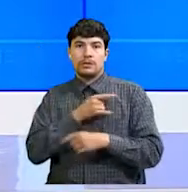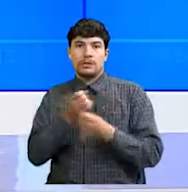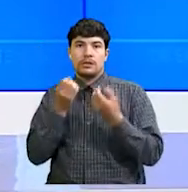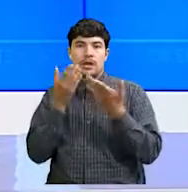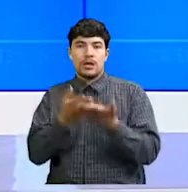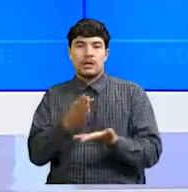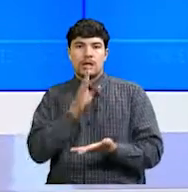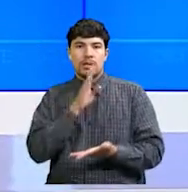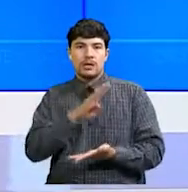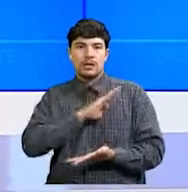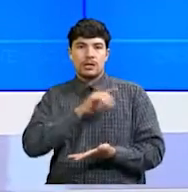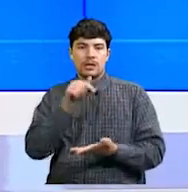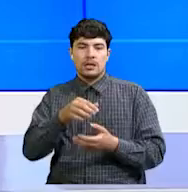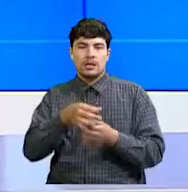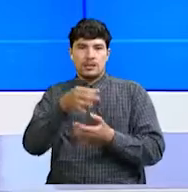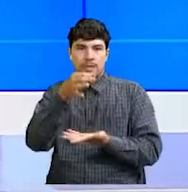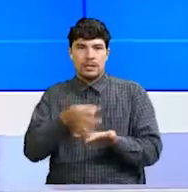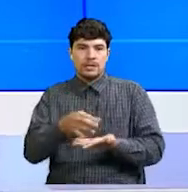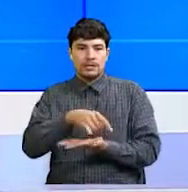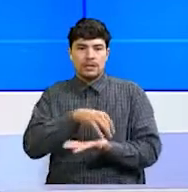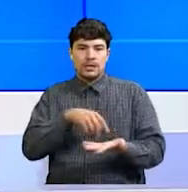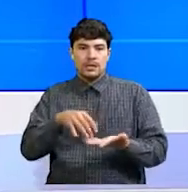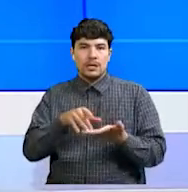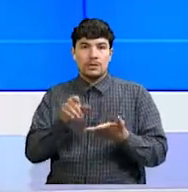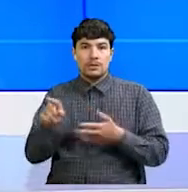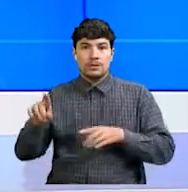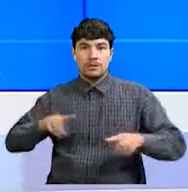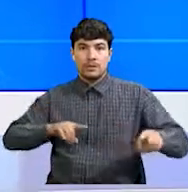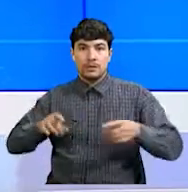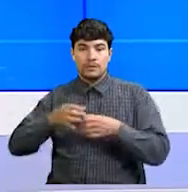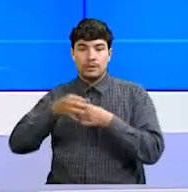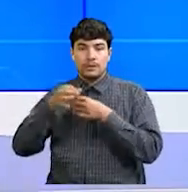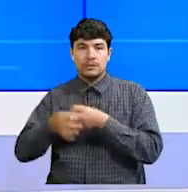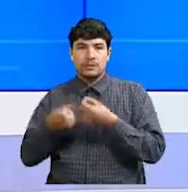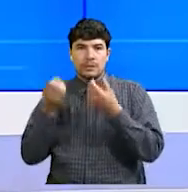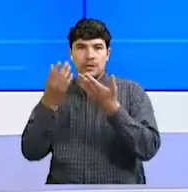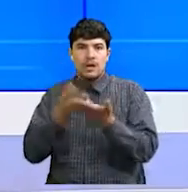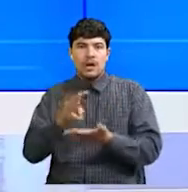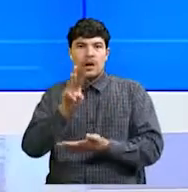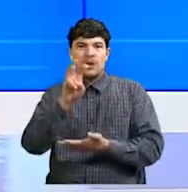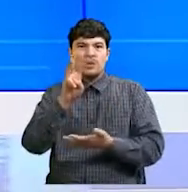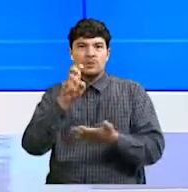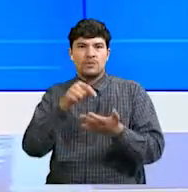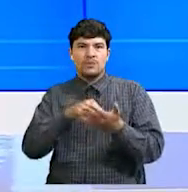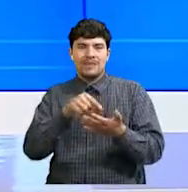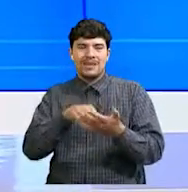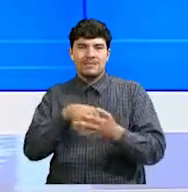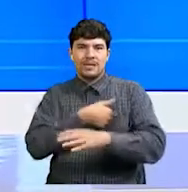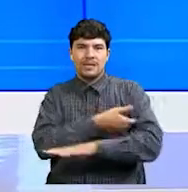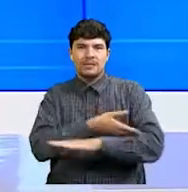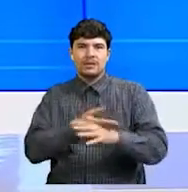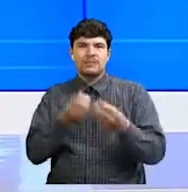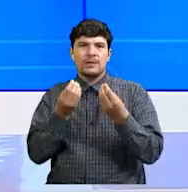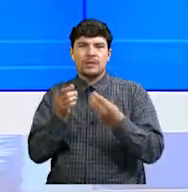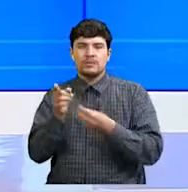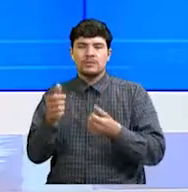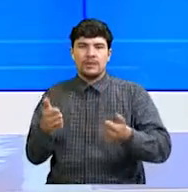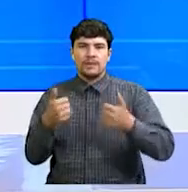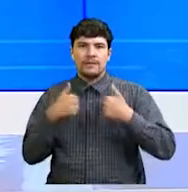ofrece la alcaldía de la capital santandereana la administración municipal dispuso más de 8 mil millones de pesos para este